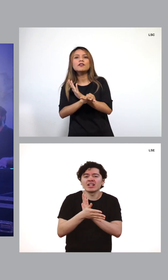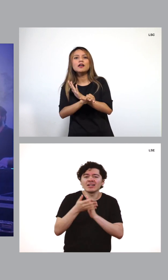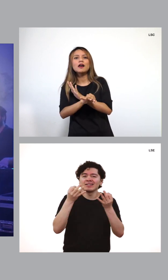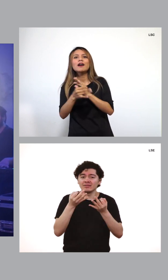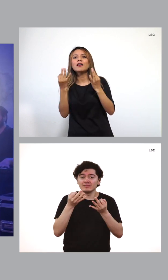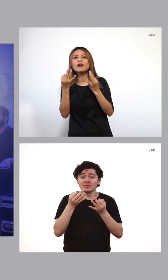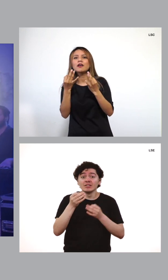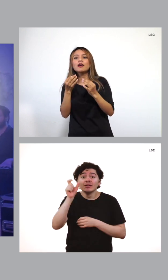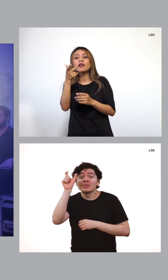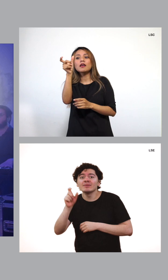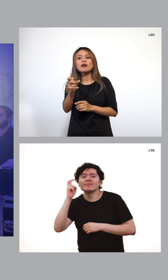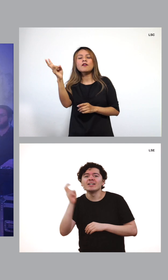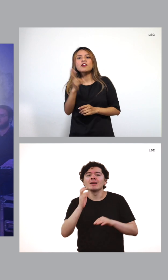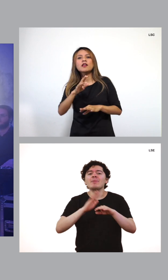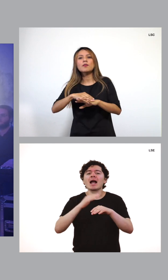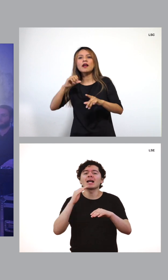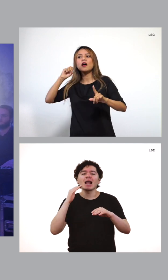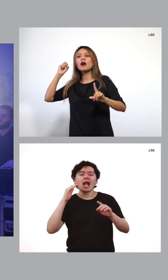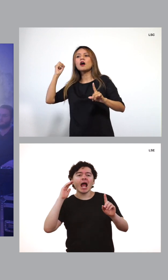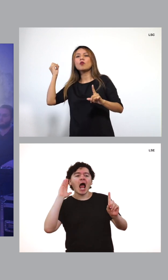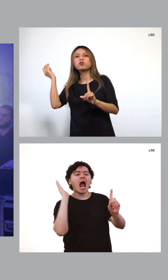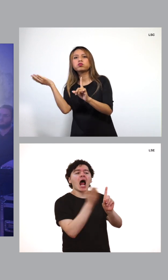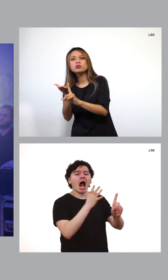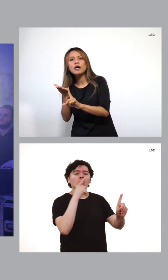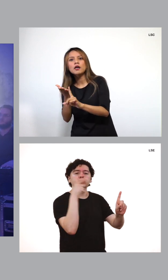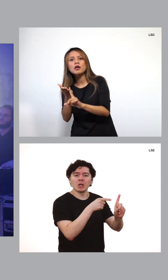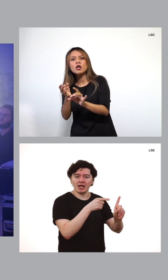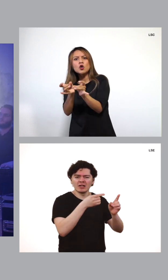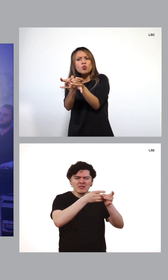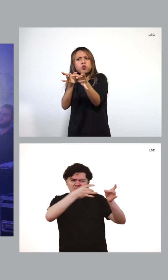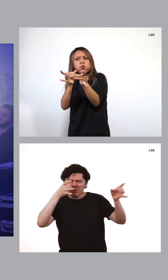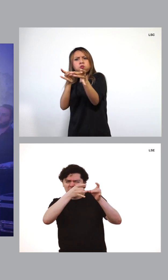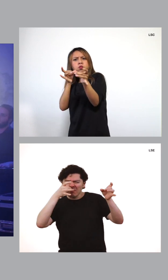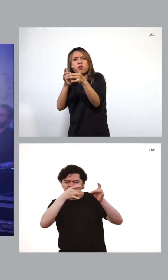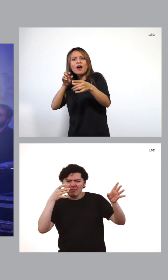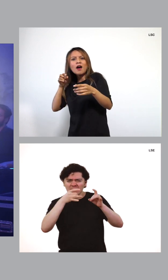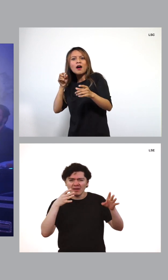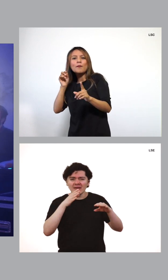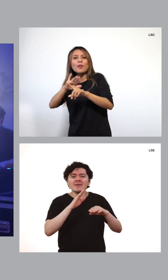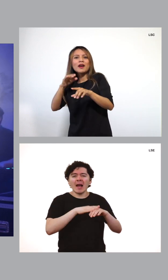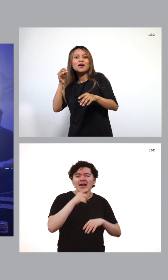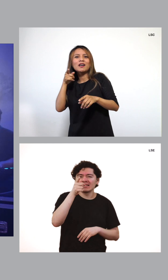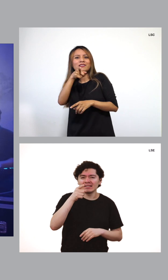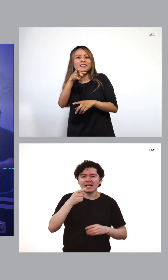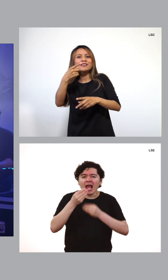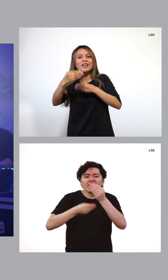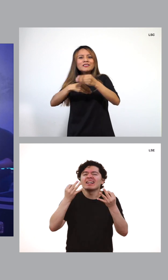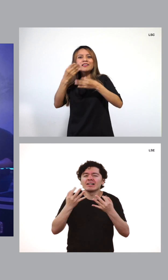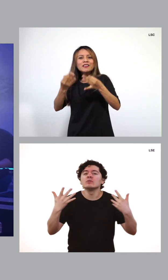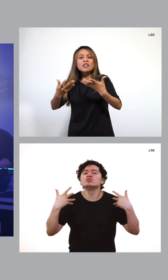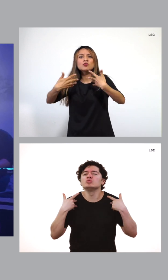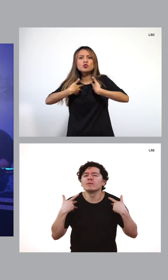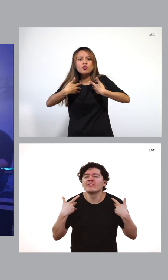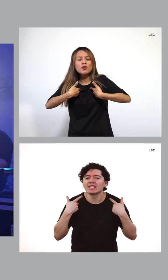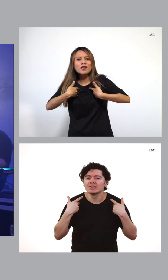a juzgar, acusar, condenar y sacar cosas para lanzártelas contra tu vida. Diablo es el que